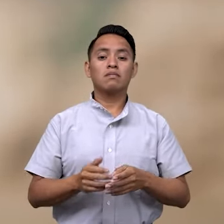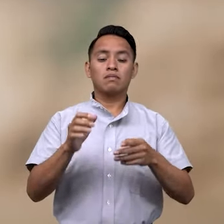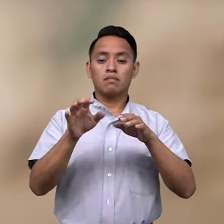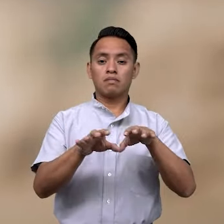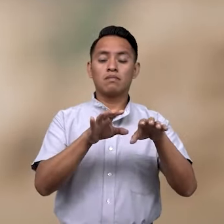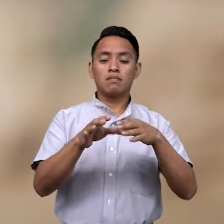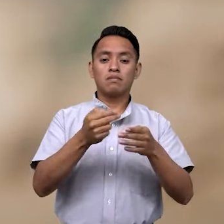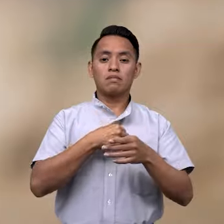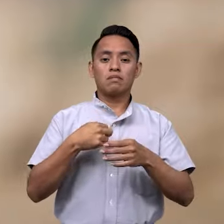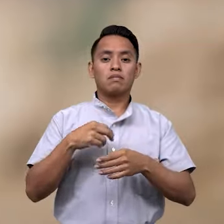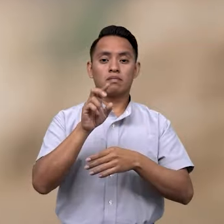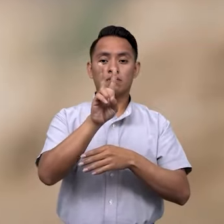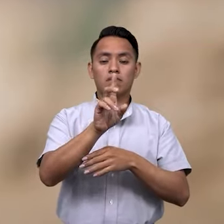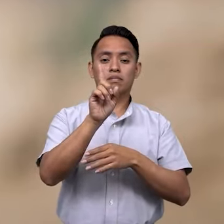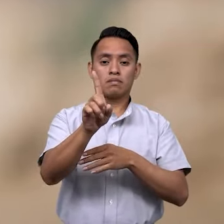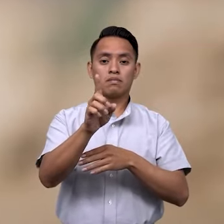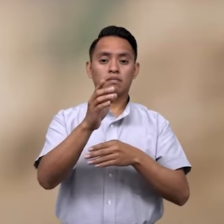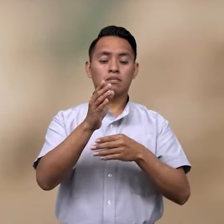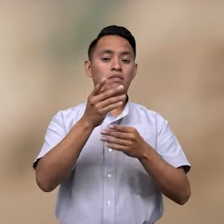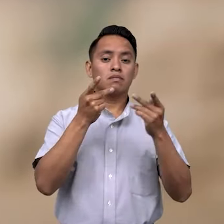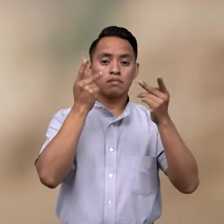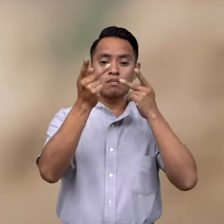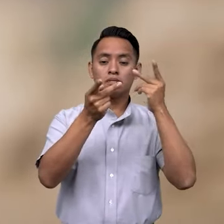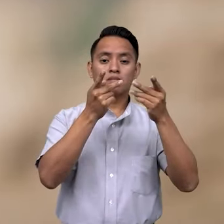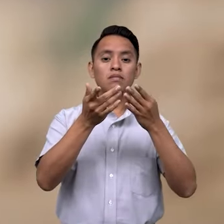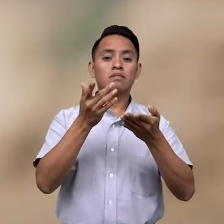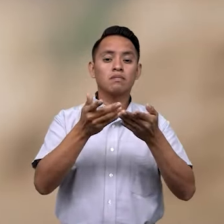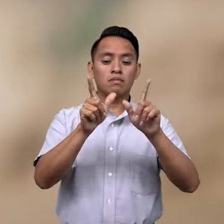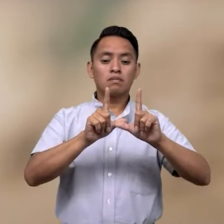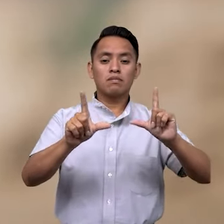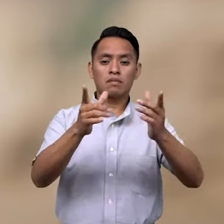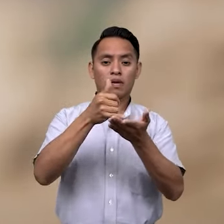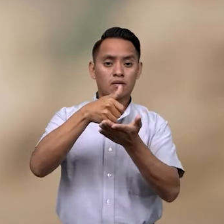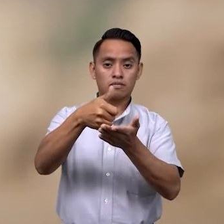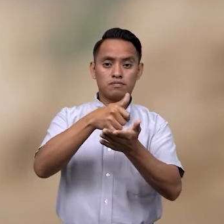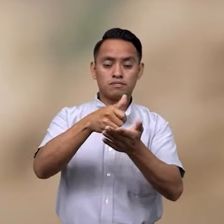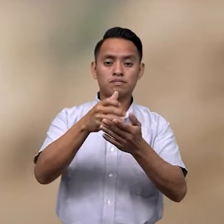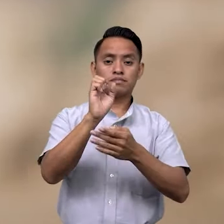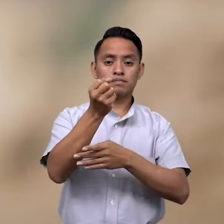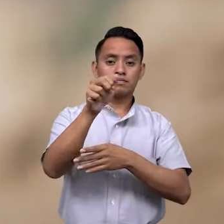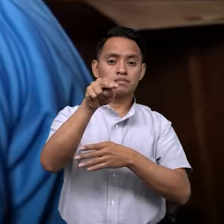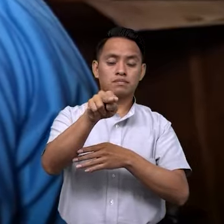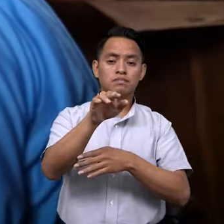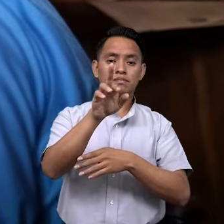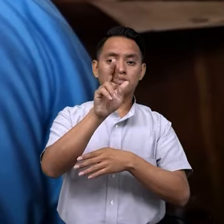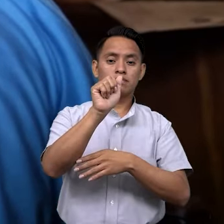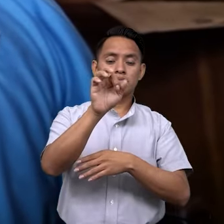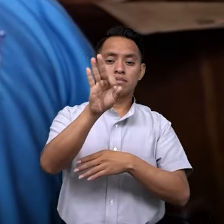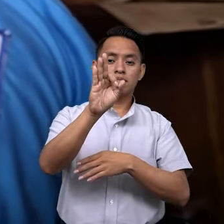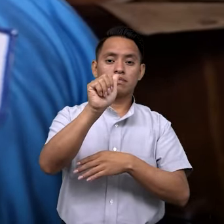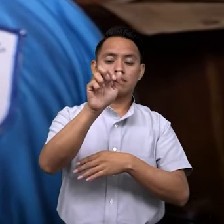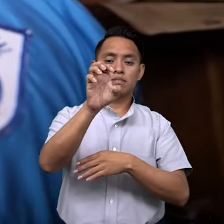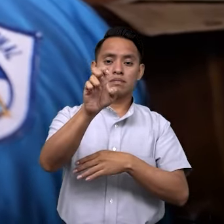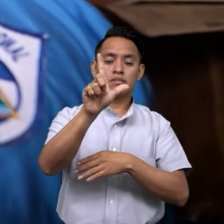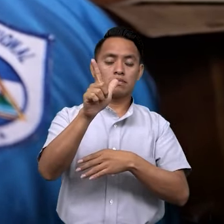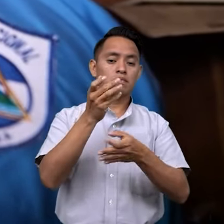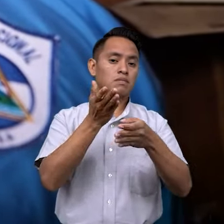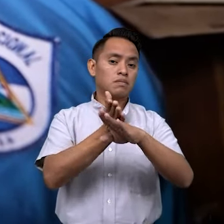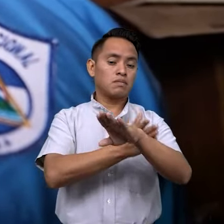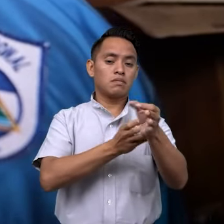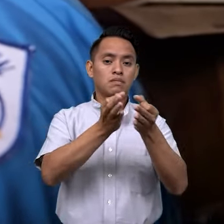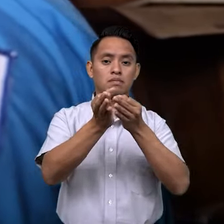nosotros tenemos que visitar los puntos críticos de San Rafael del Norte. Porque como nosotros decíamos anteriormente,